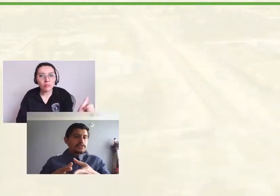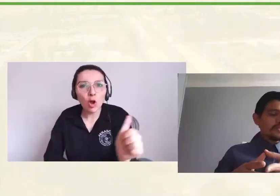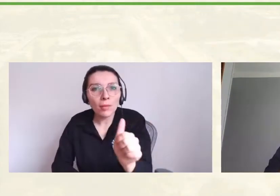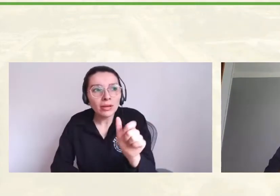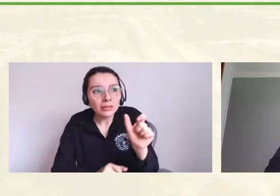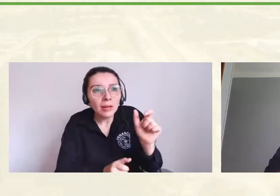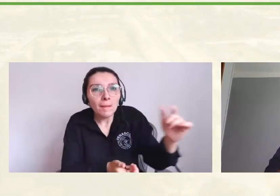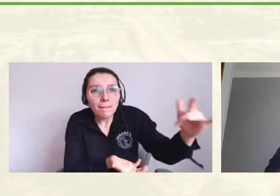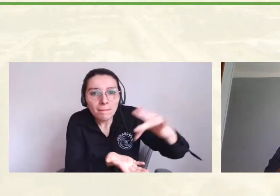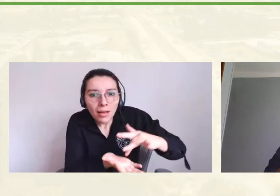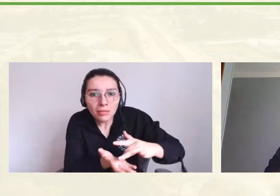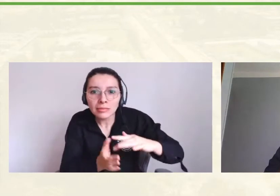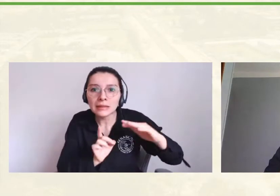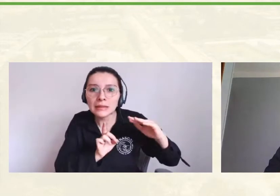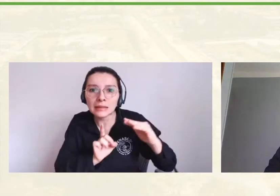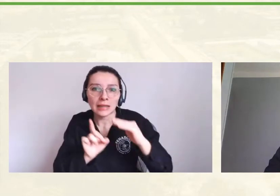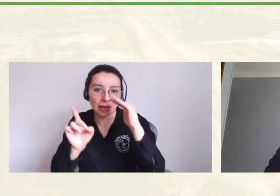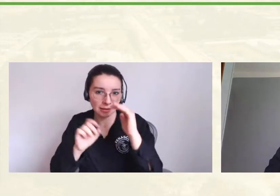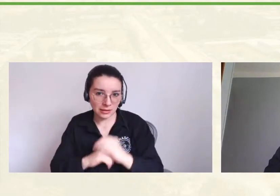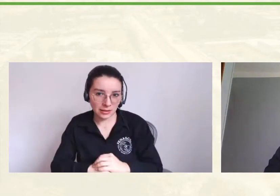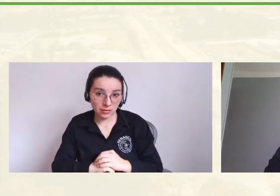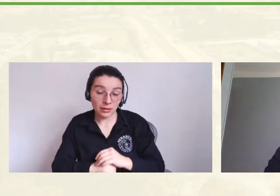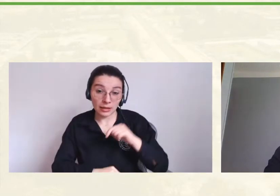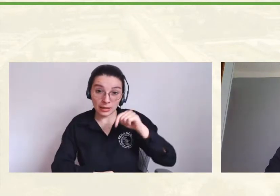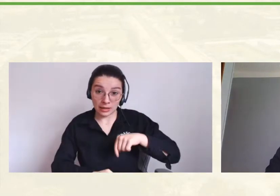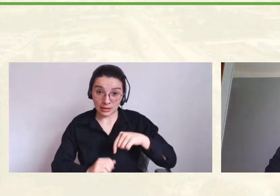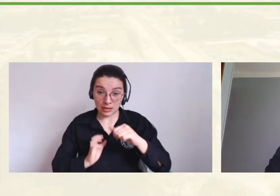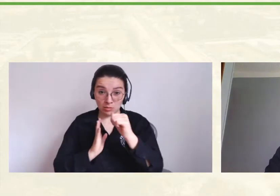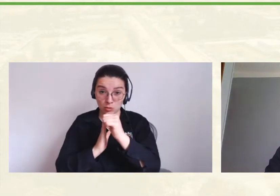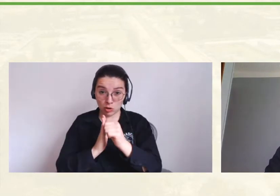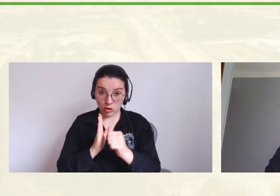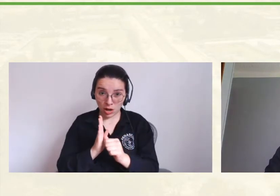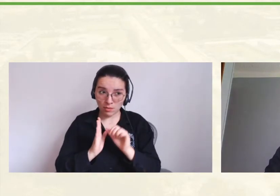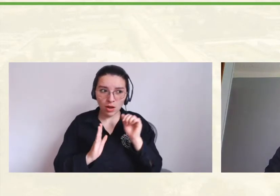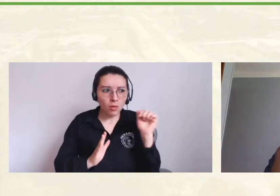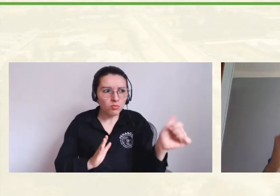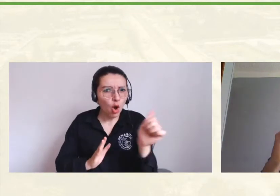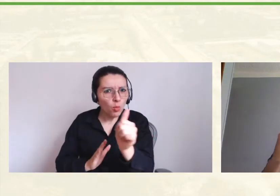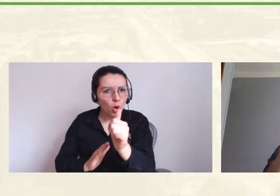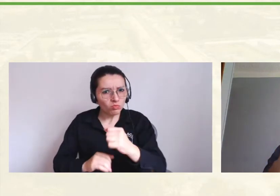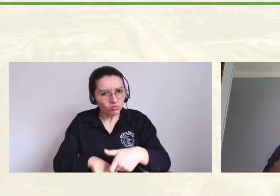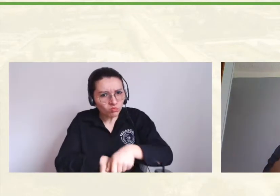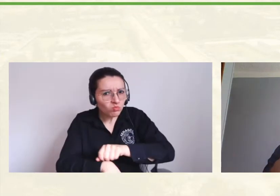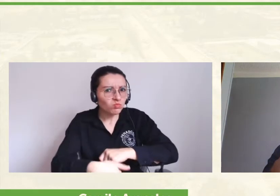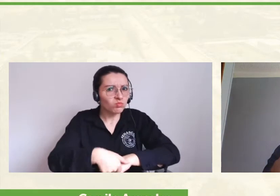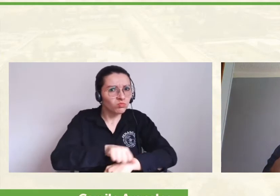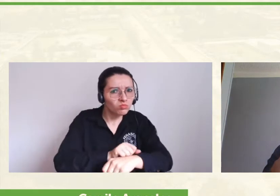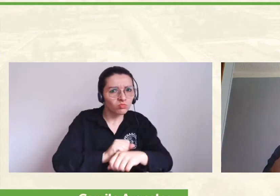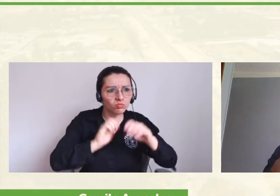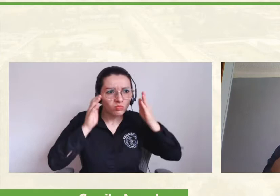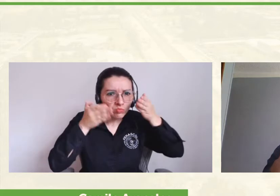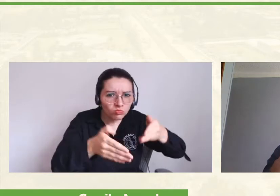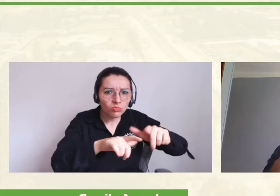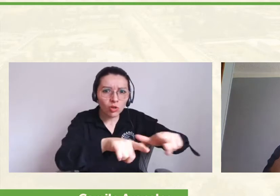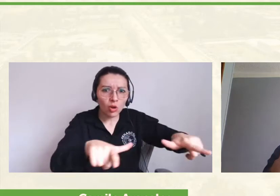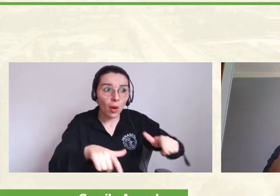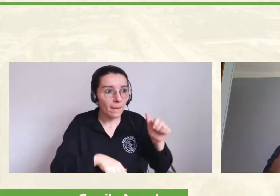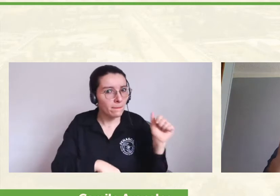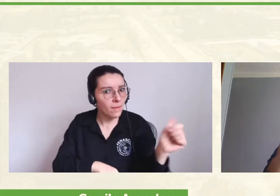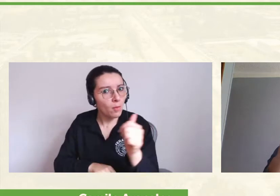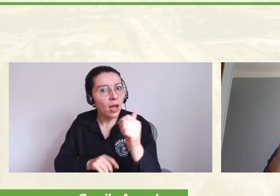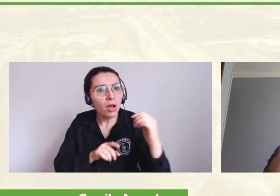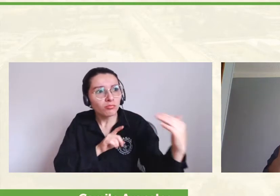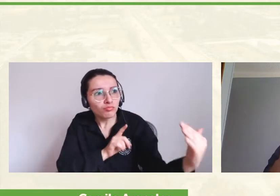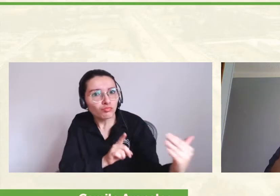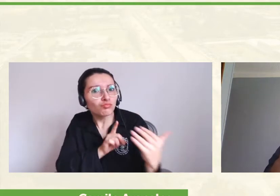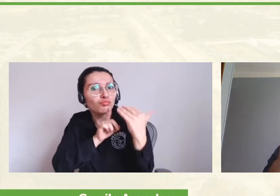Lugar es un programa perfecto para esa participación incidente, en donde las comunidades constantemente están